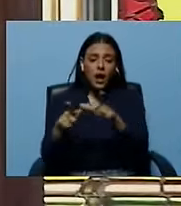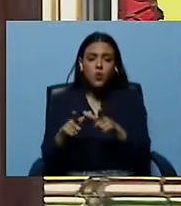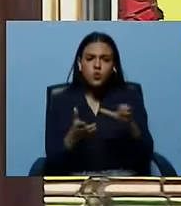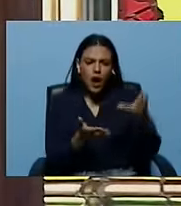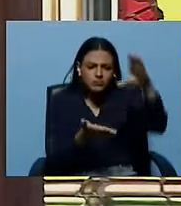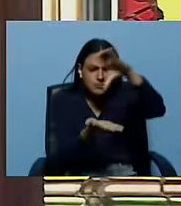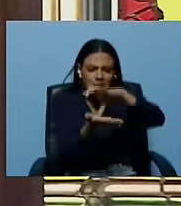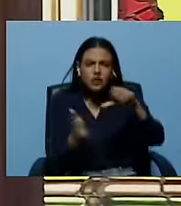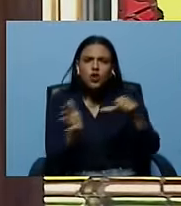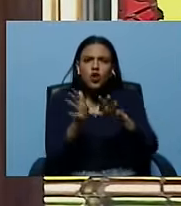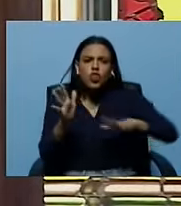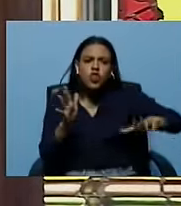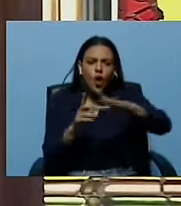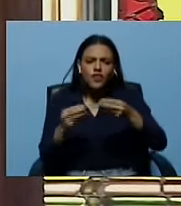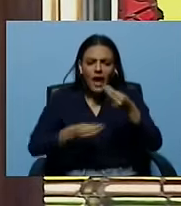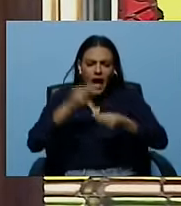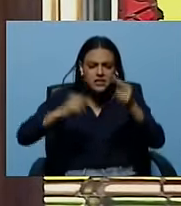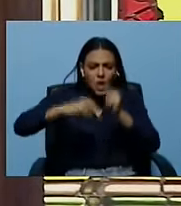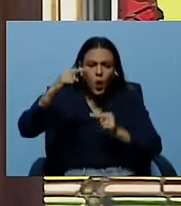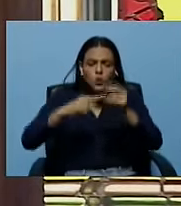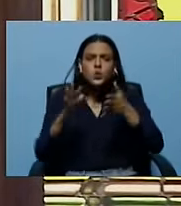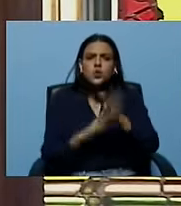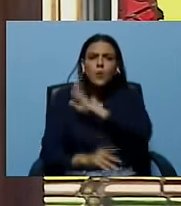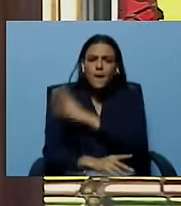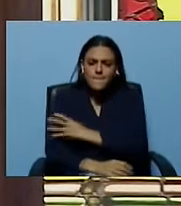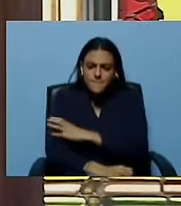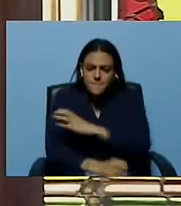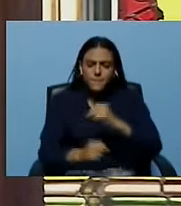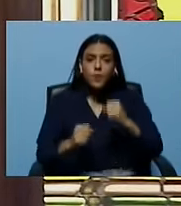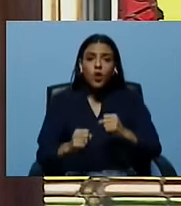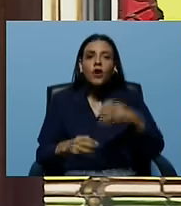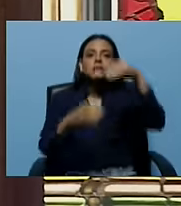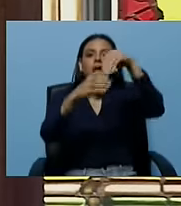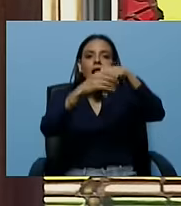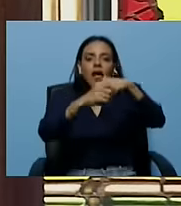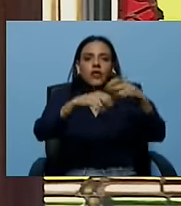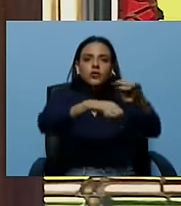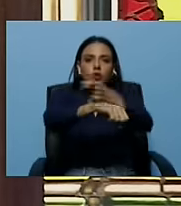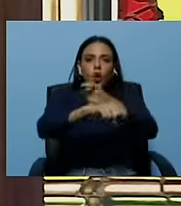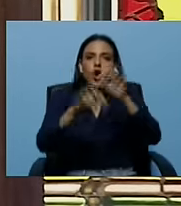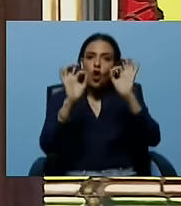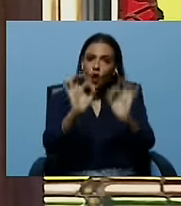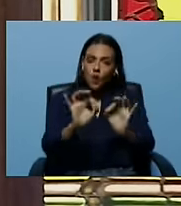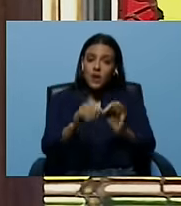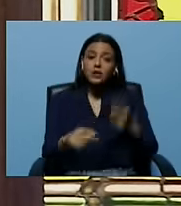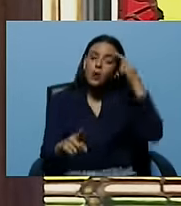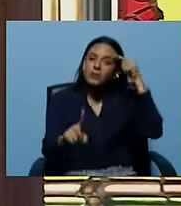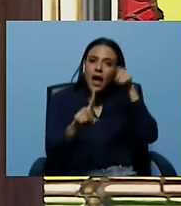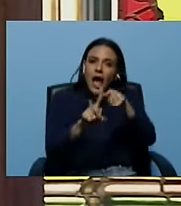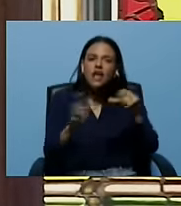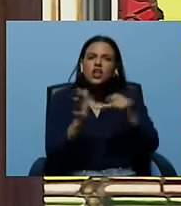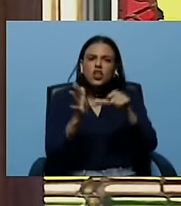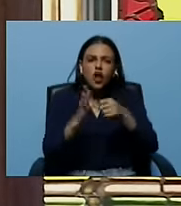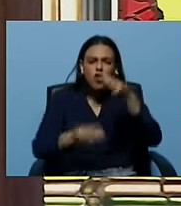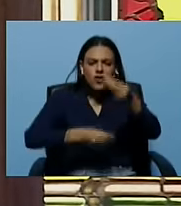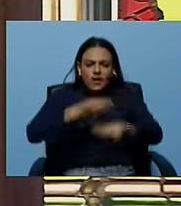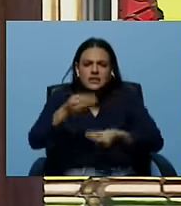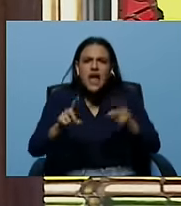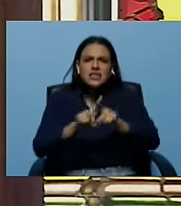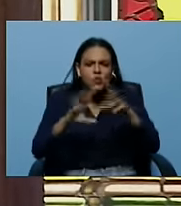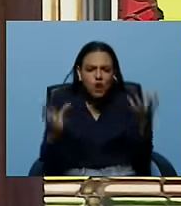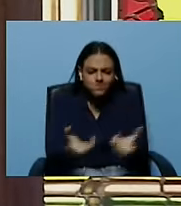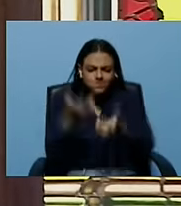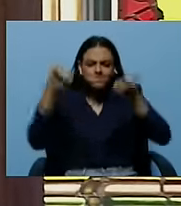se construye el poder es precisamente en el Estado. Pues allí es donde se condensan y se